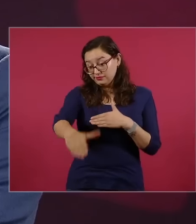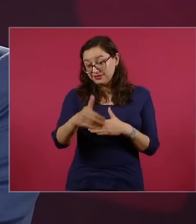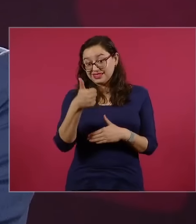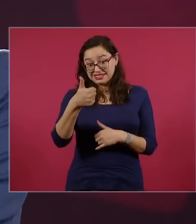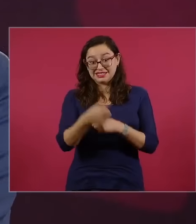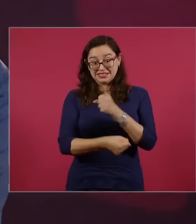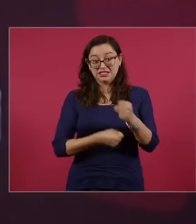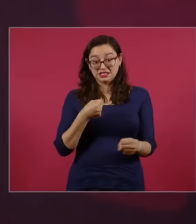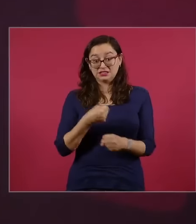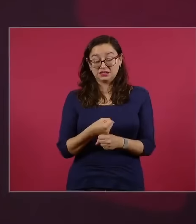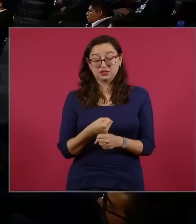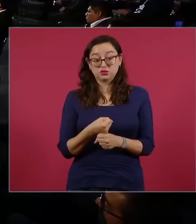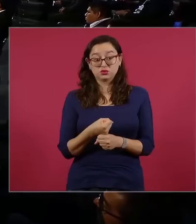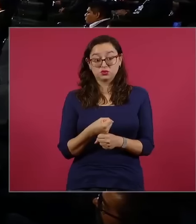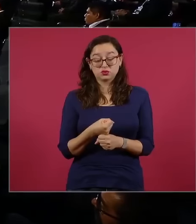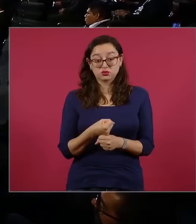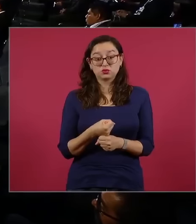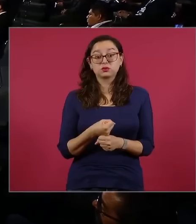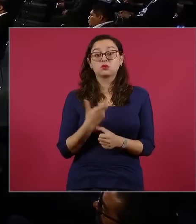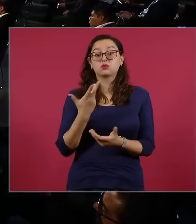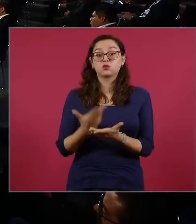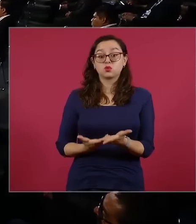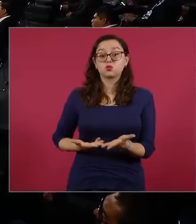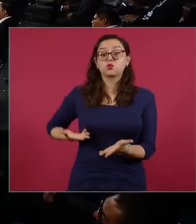planteando, está proponiendo